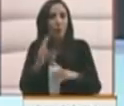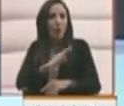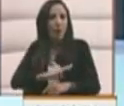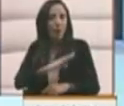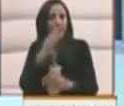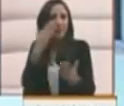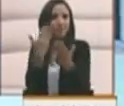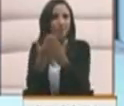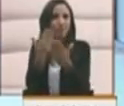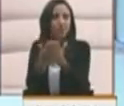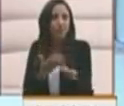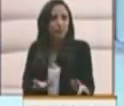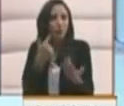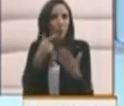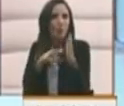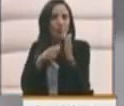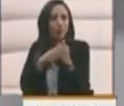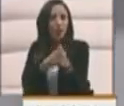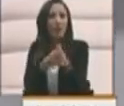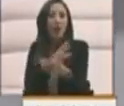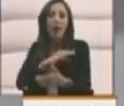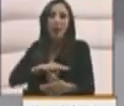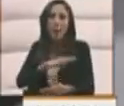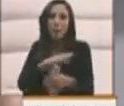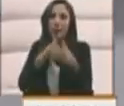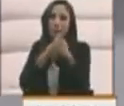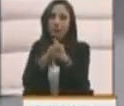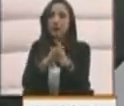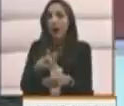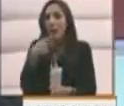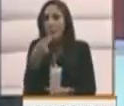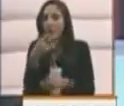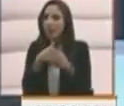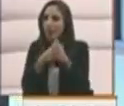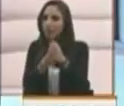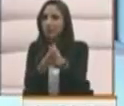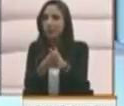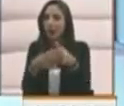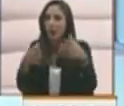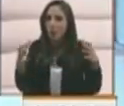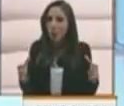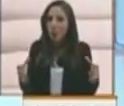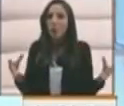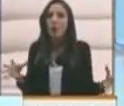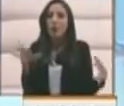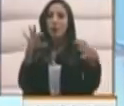la política, es el bien. Si la política es el bien común, la moral es el bien en cuanto tal.